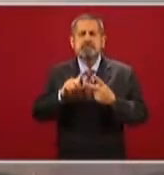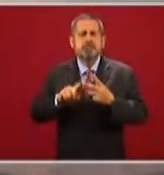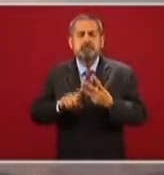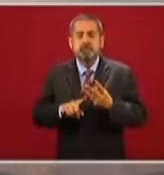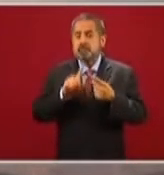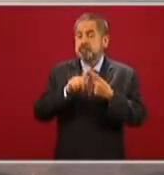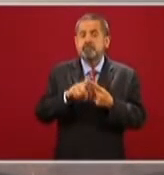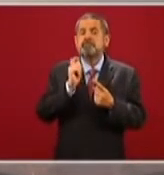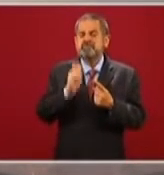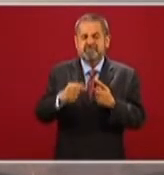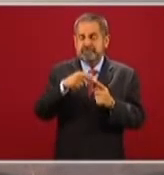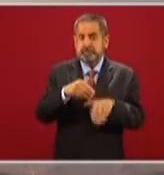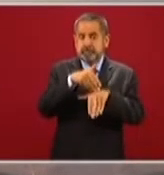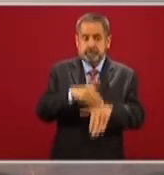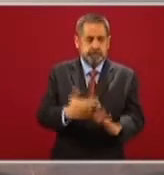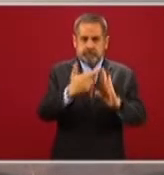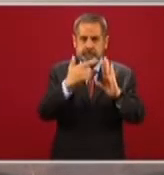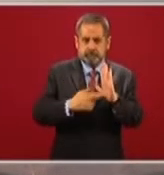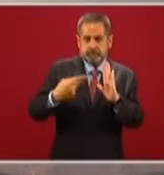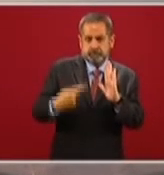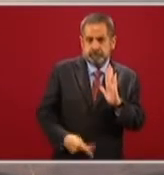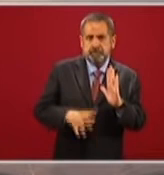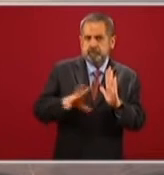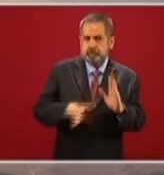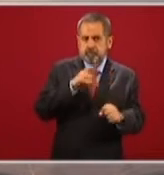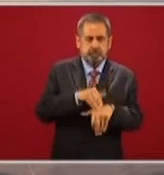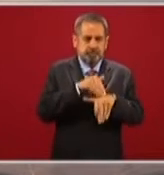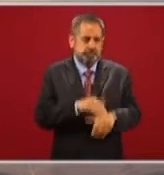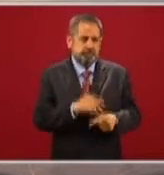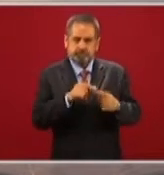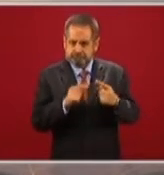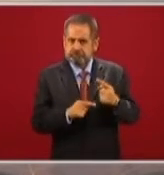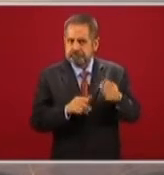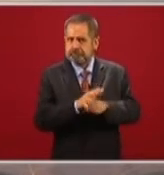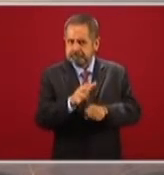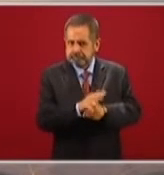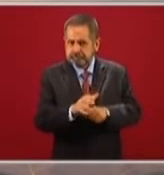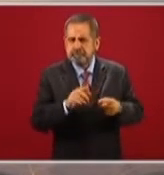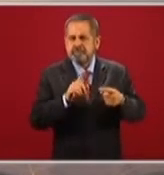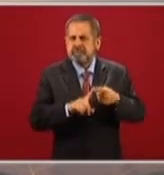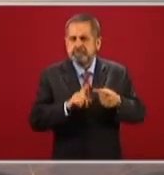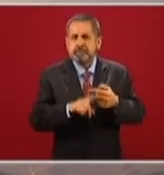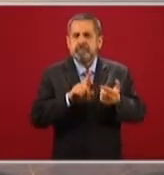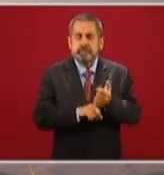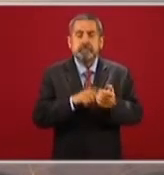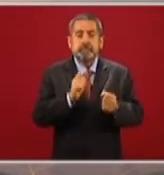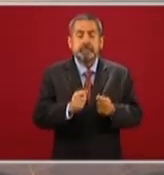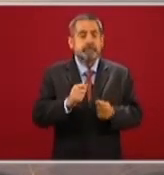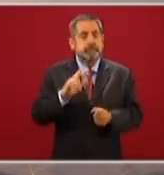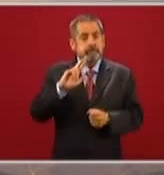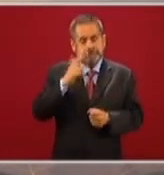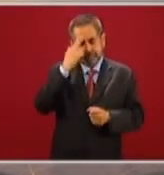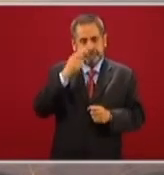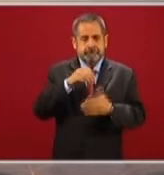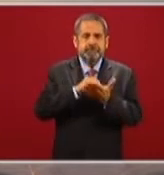apegarse estrictamente a la normatividad aplicable y vigente, derivada del principio rector